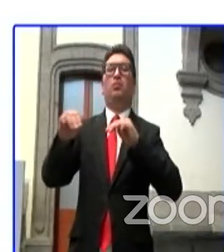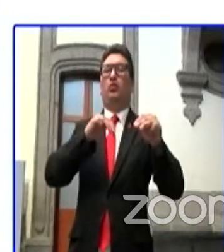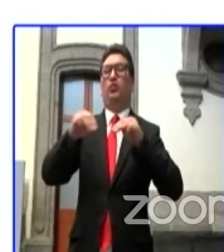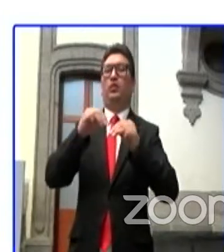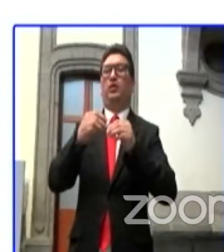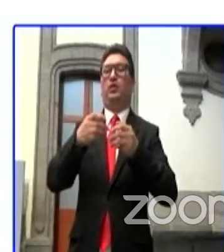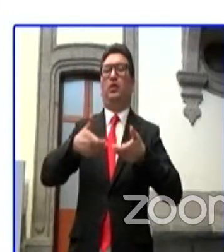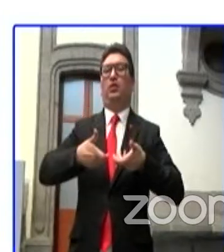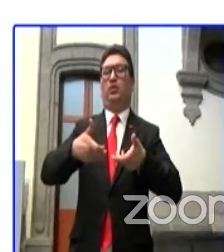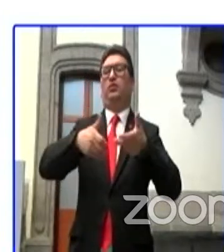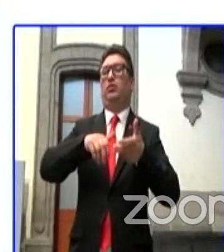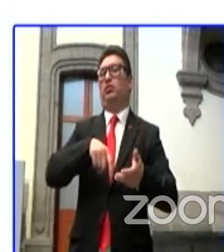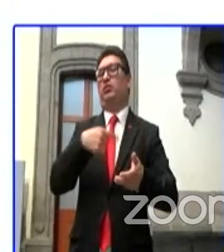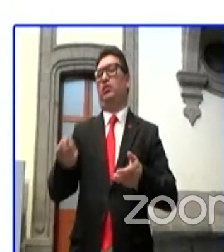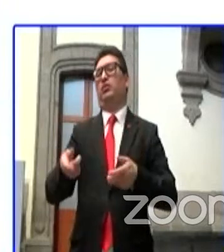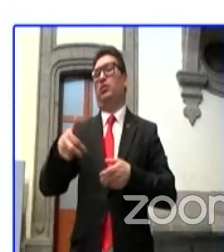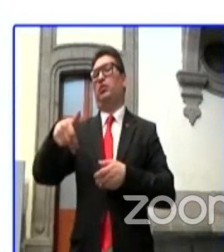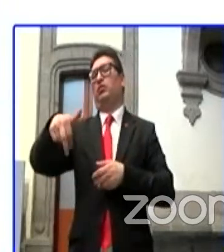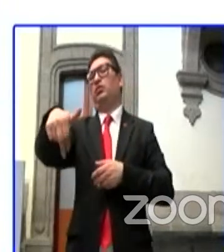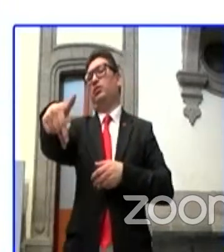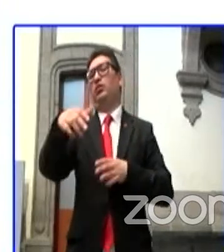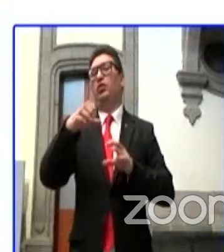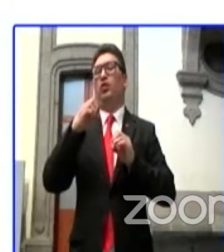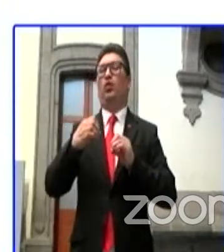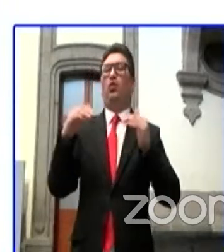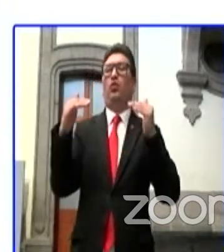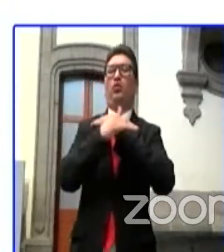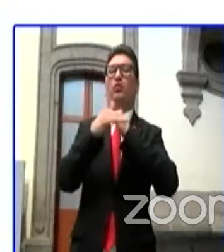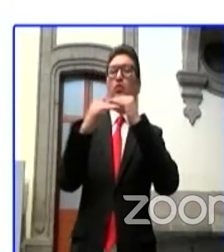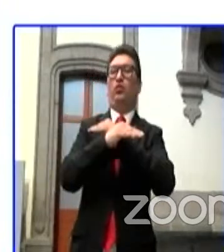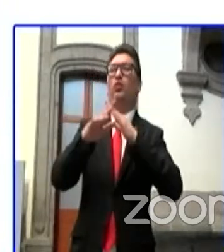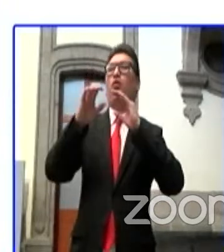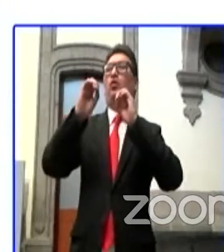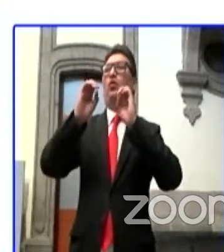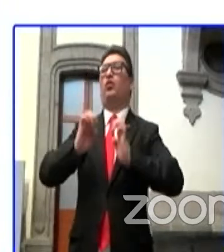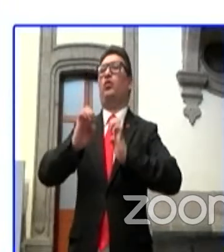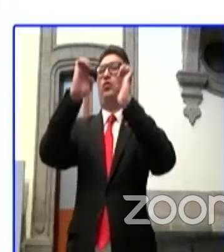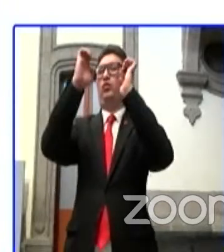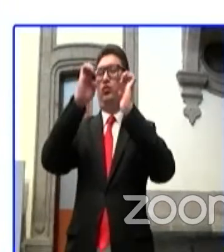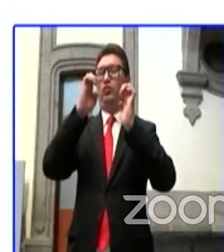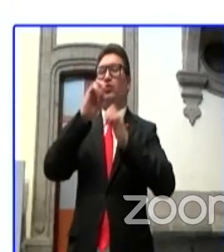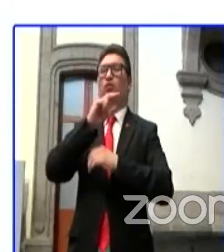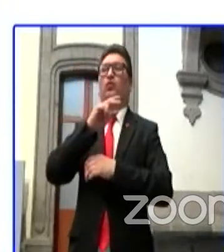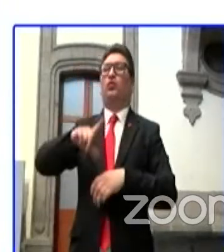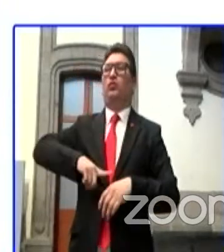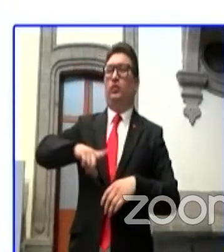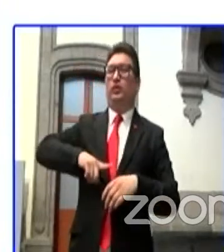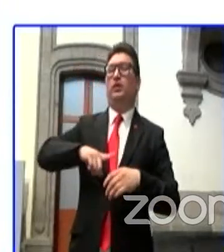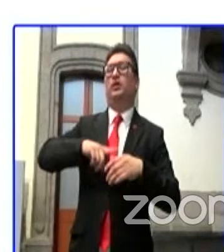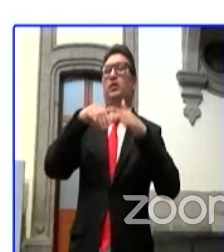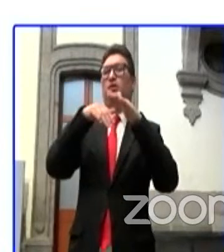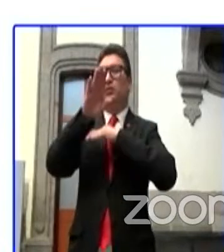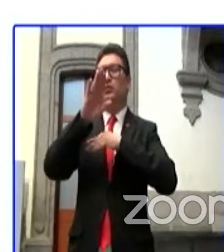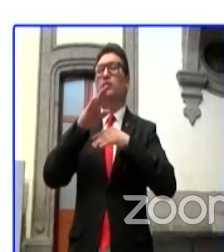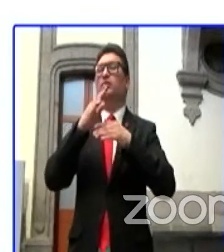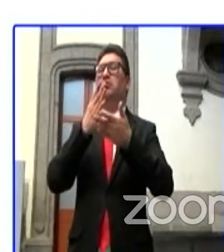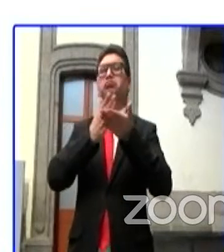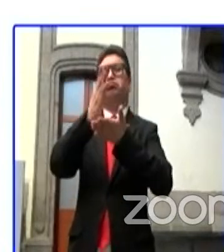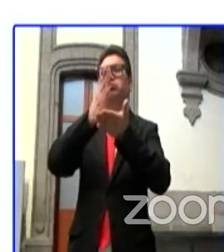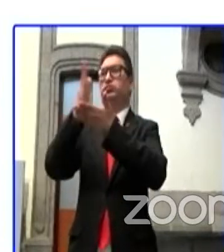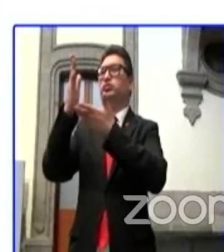banquetas y en las avenidas, o en los edificios públicos, o en las